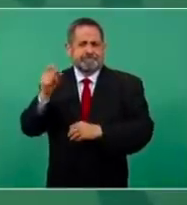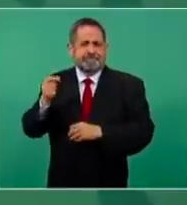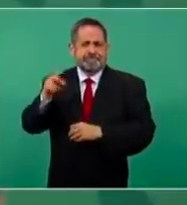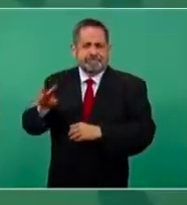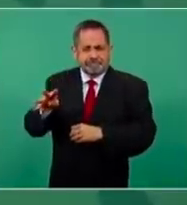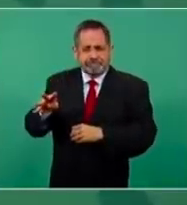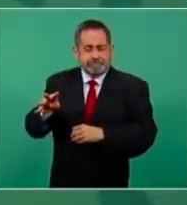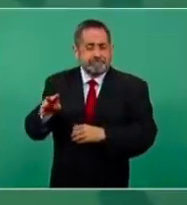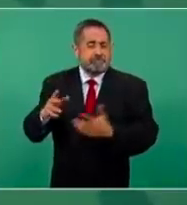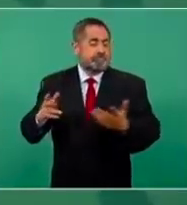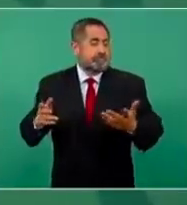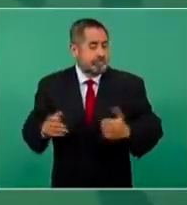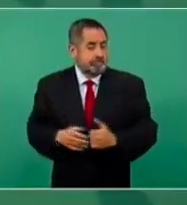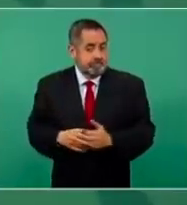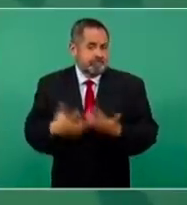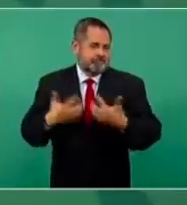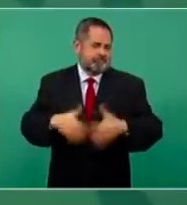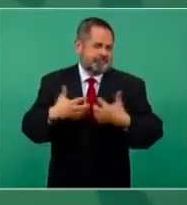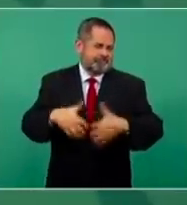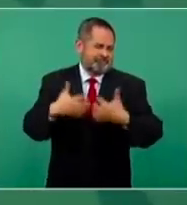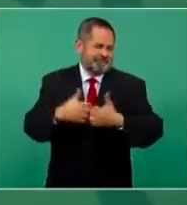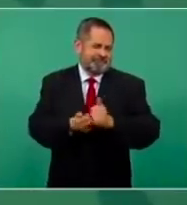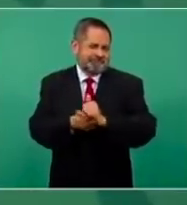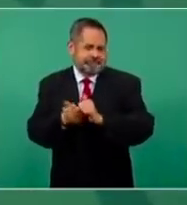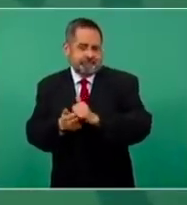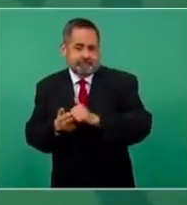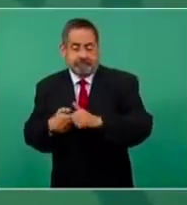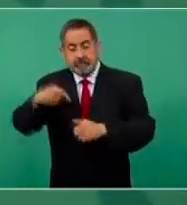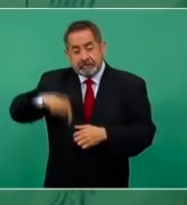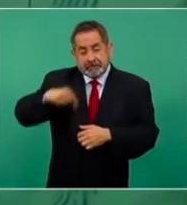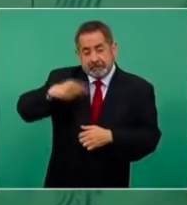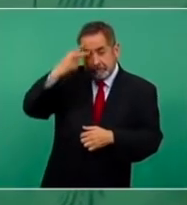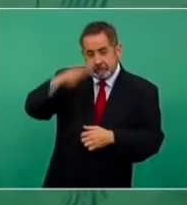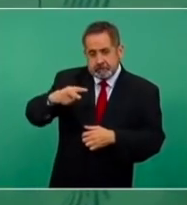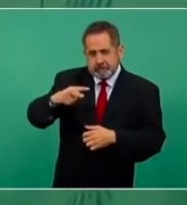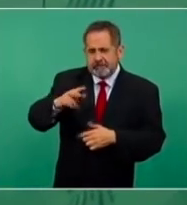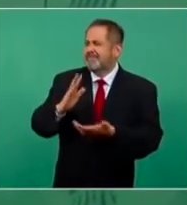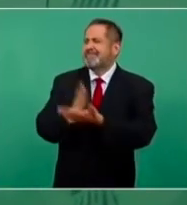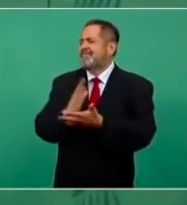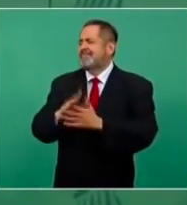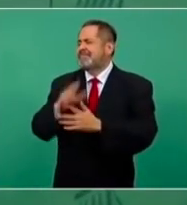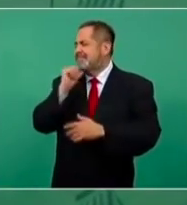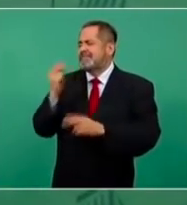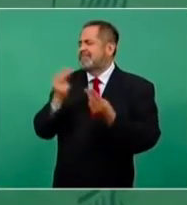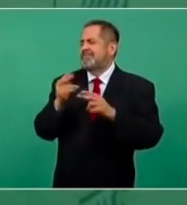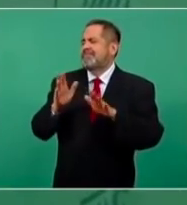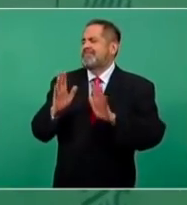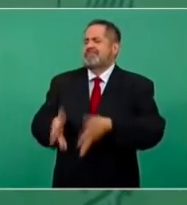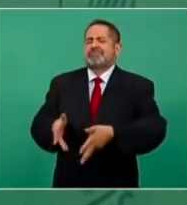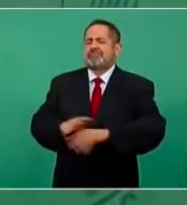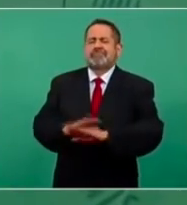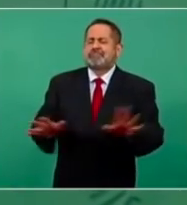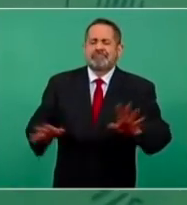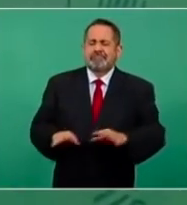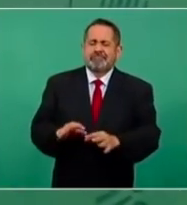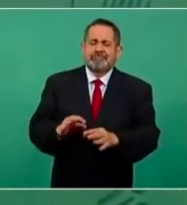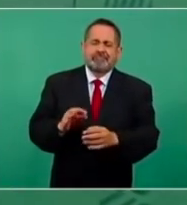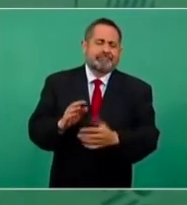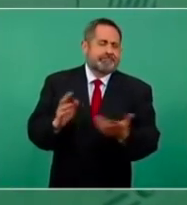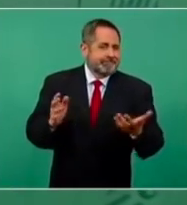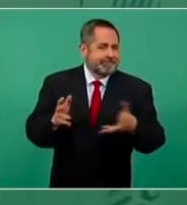Y los tecnócratas dejaron de construir refinerías. La última refinería